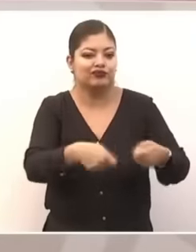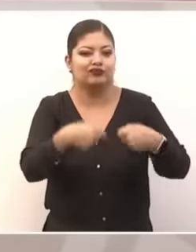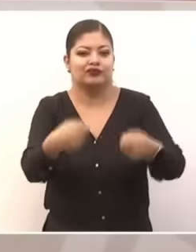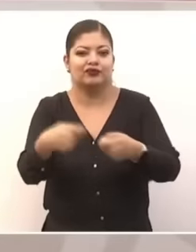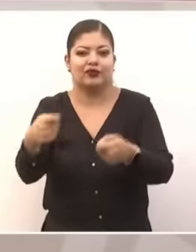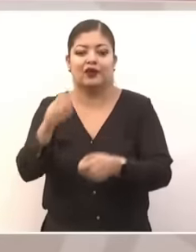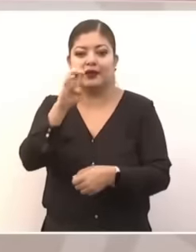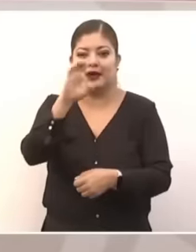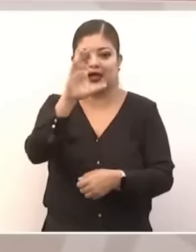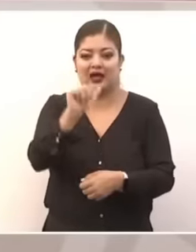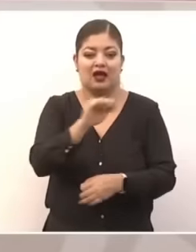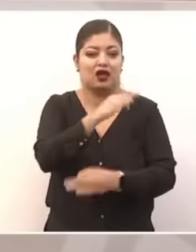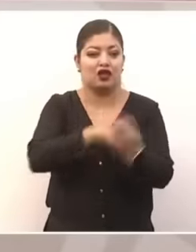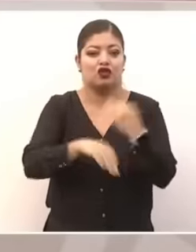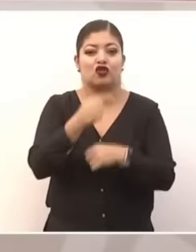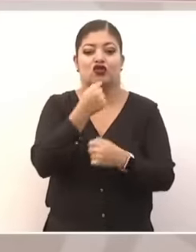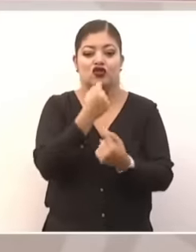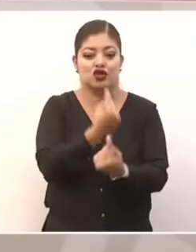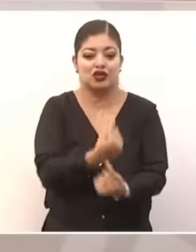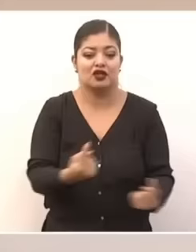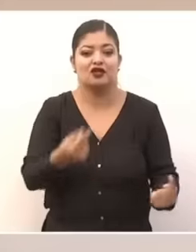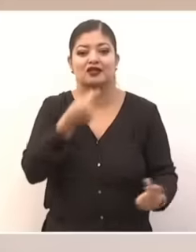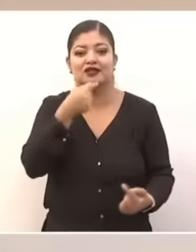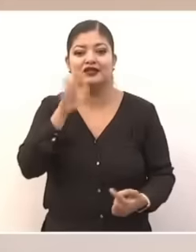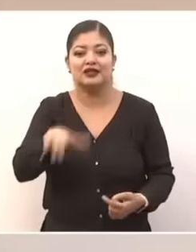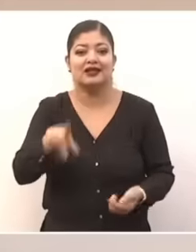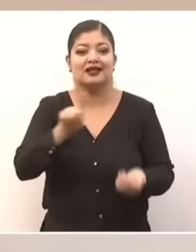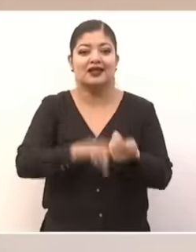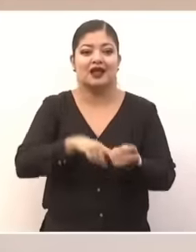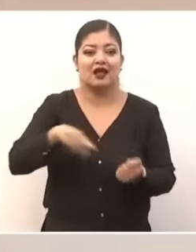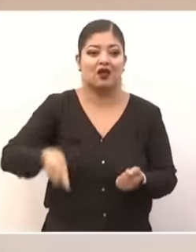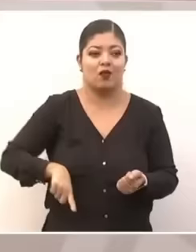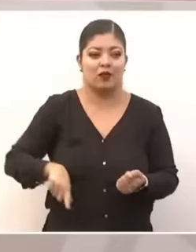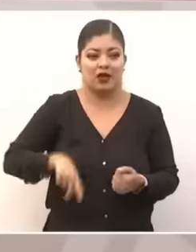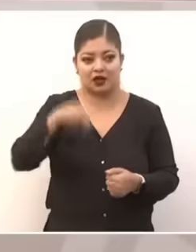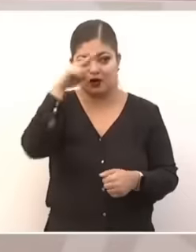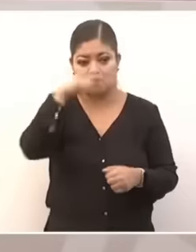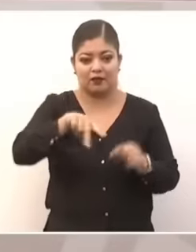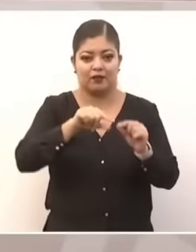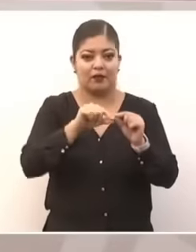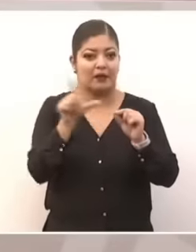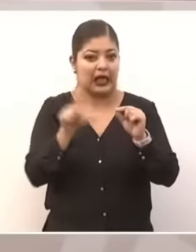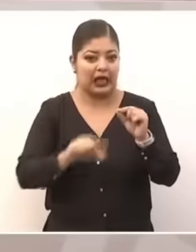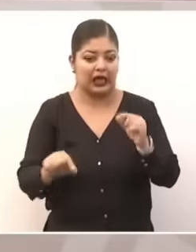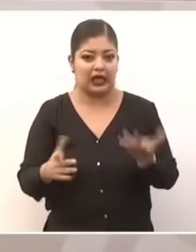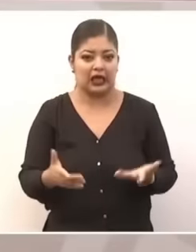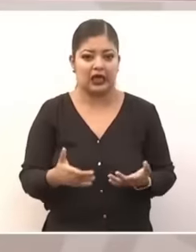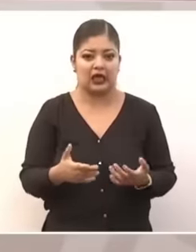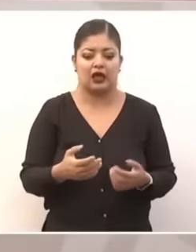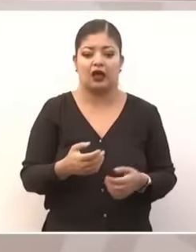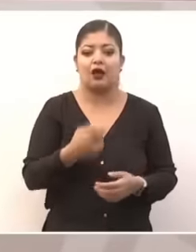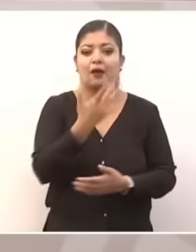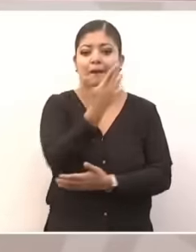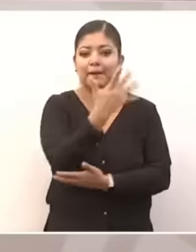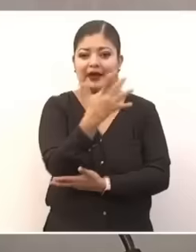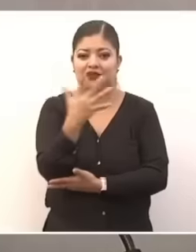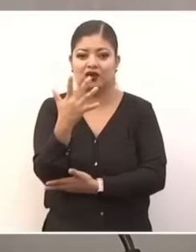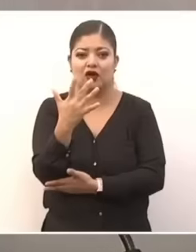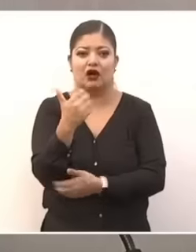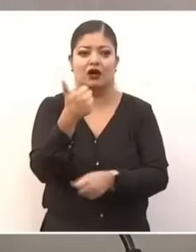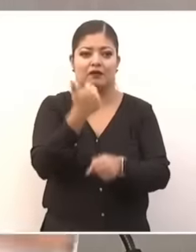los niños y niñas que van a escuela pública en nuestro país, preescolar, primaria y